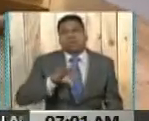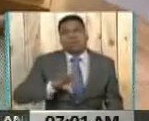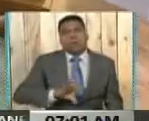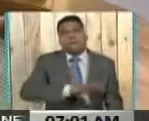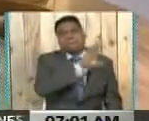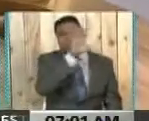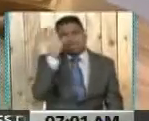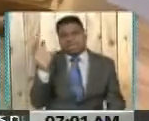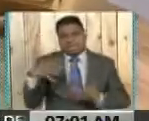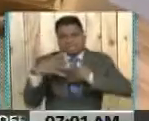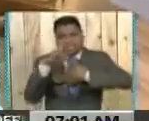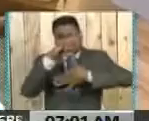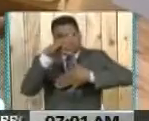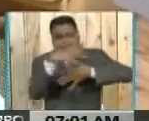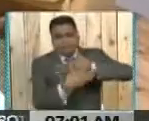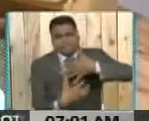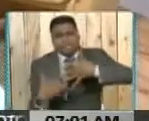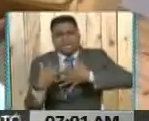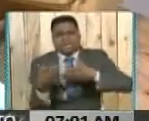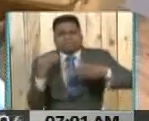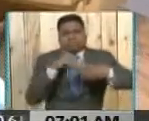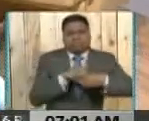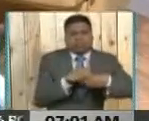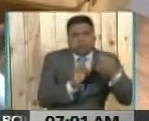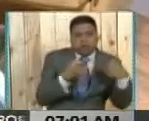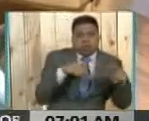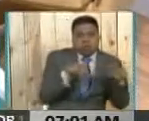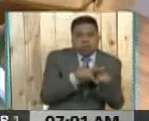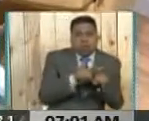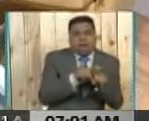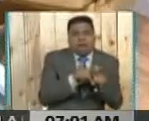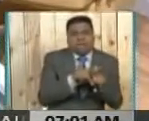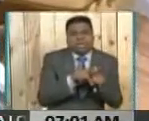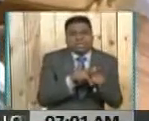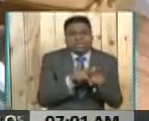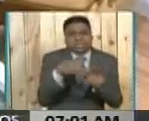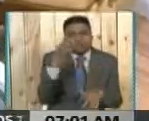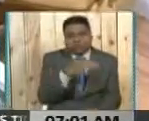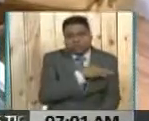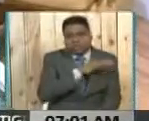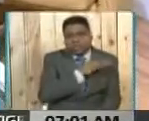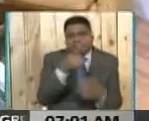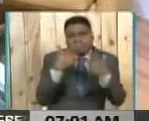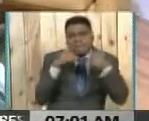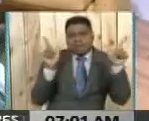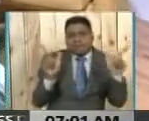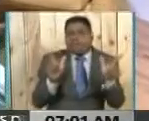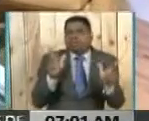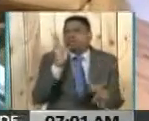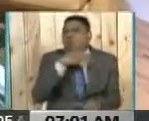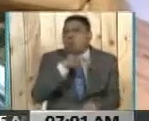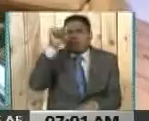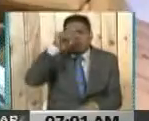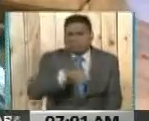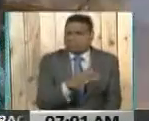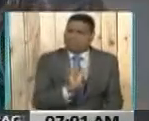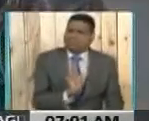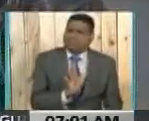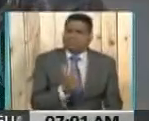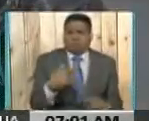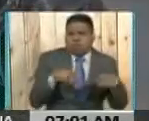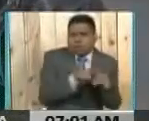un molde, de un modelo de sociedad liberal que no existía para nosotros, que no